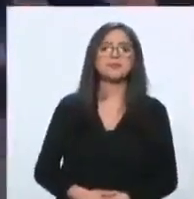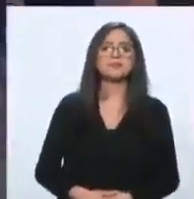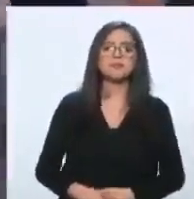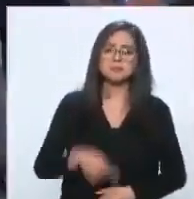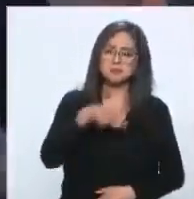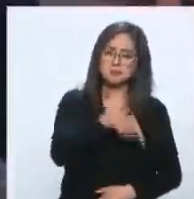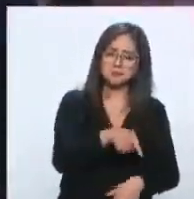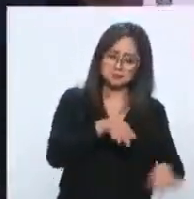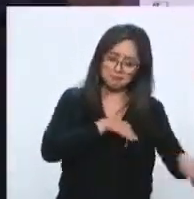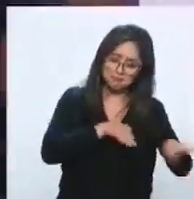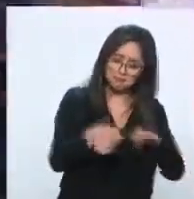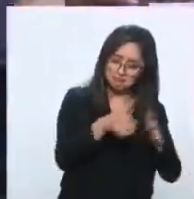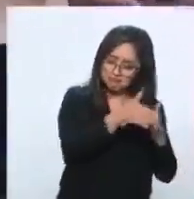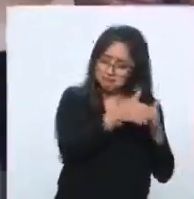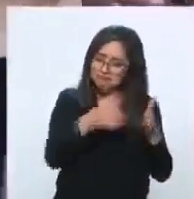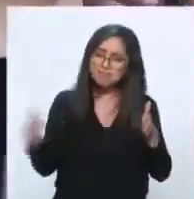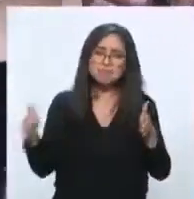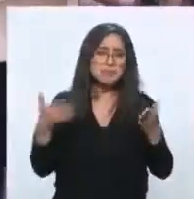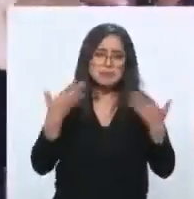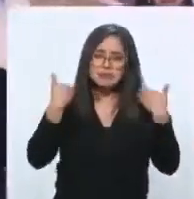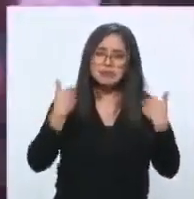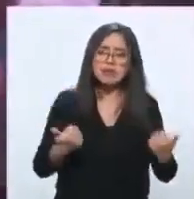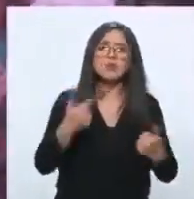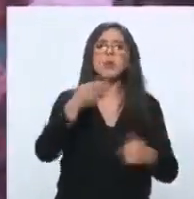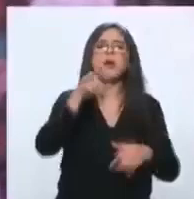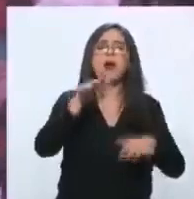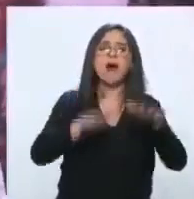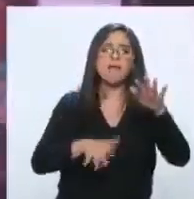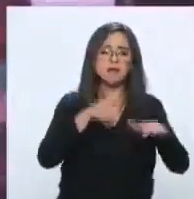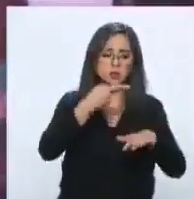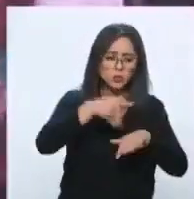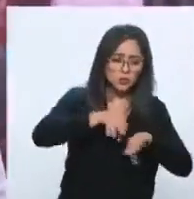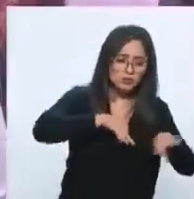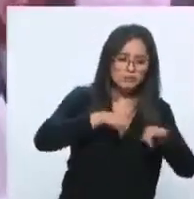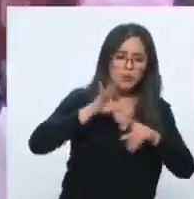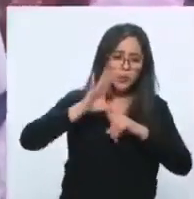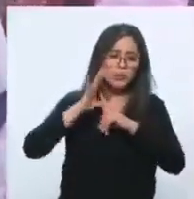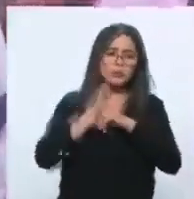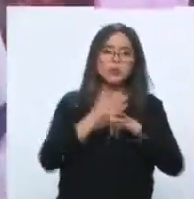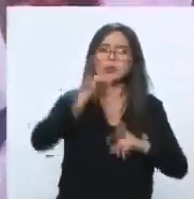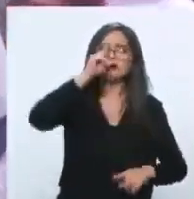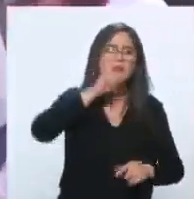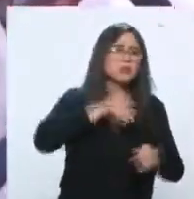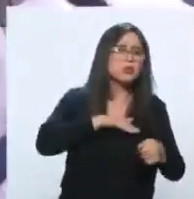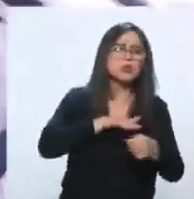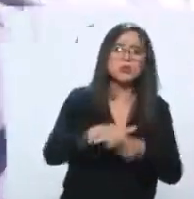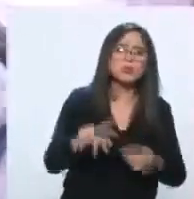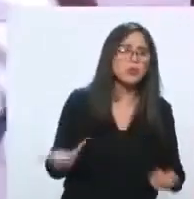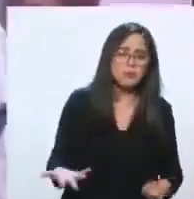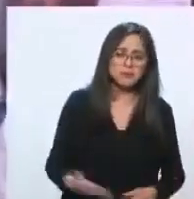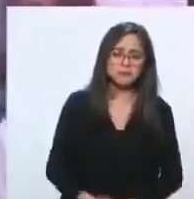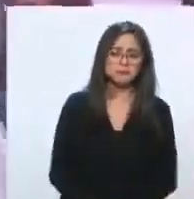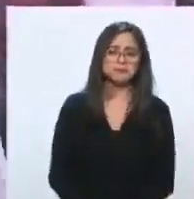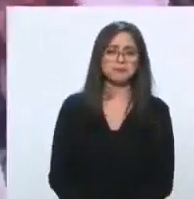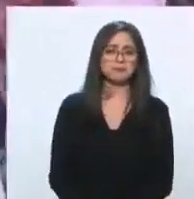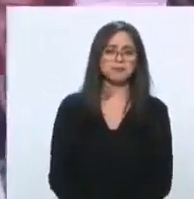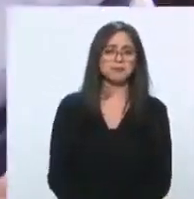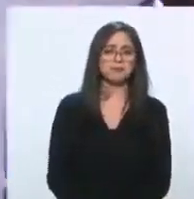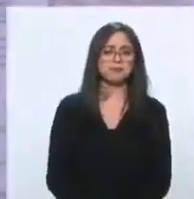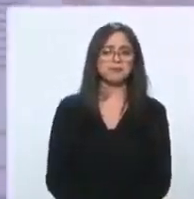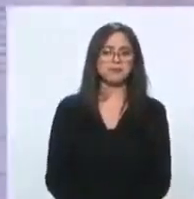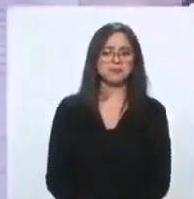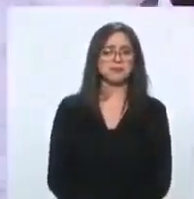rutas de trabajo, comisionada? ¿Cuáles son las limitaciones a las que se enfrenta la comisión en este sentido? Pues las limitaciones a los que